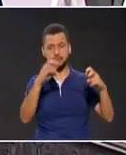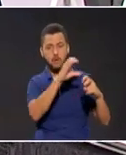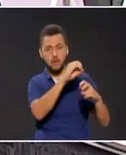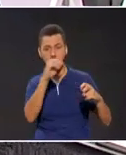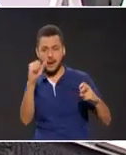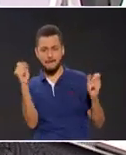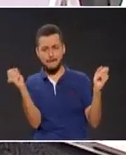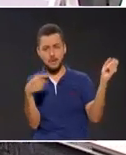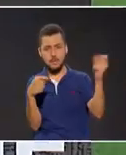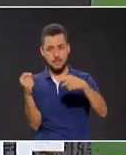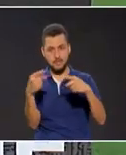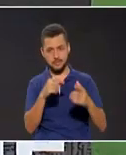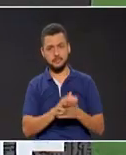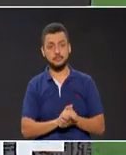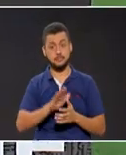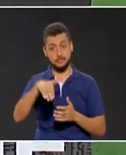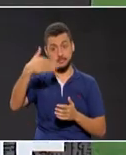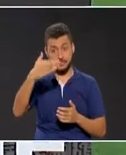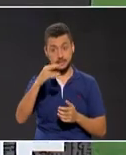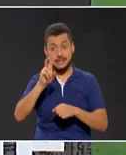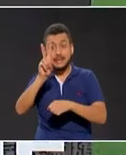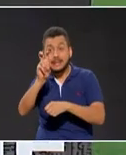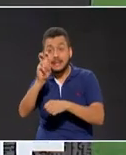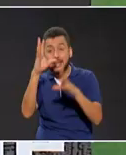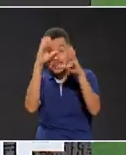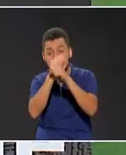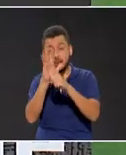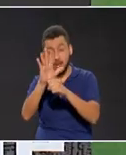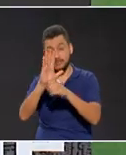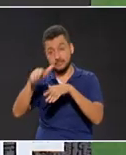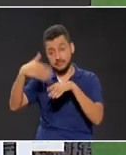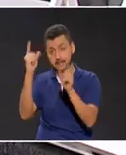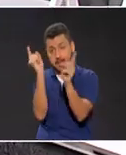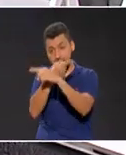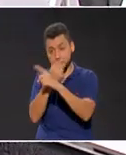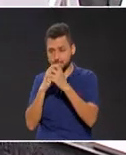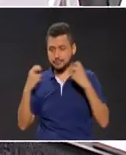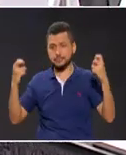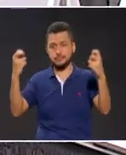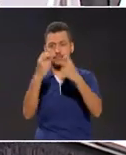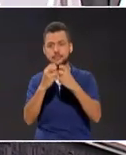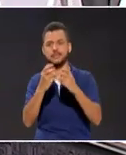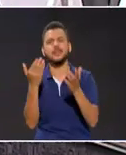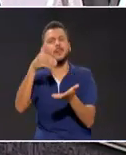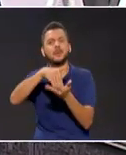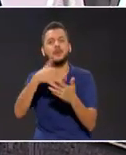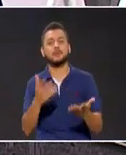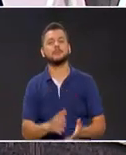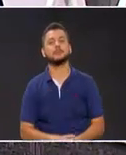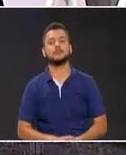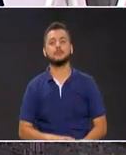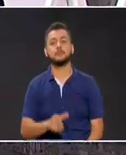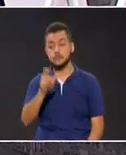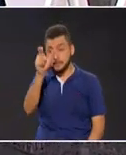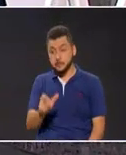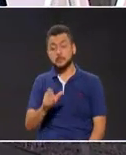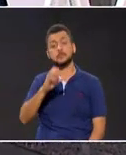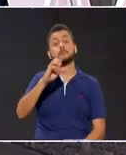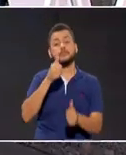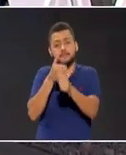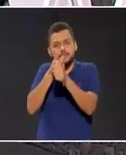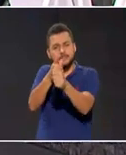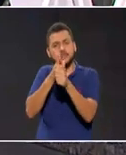entramos con el segundo grupo de candidatos aspirantes a la alcaldía. Les reitero el sistema, que es muy sencillo. Camila, nuestra asistente, les